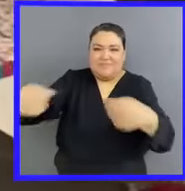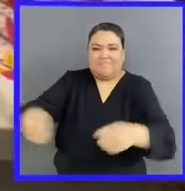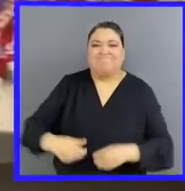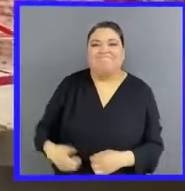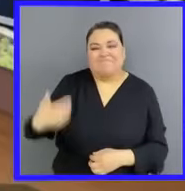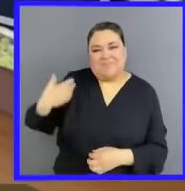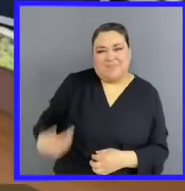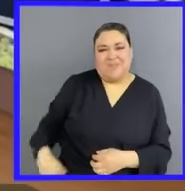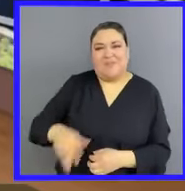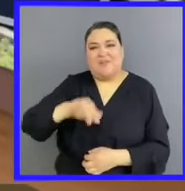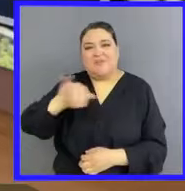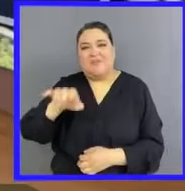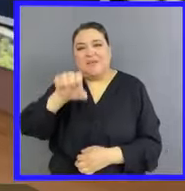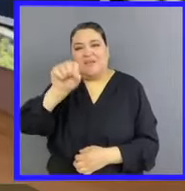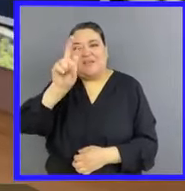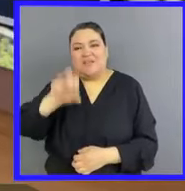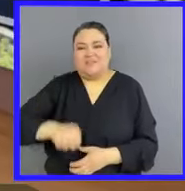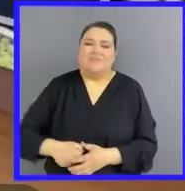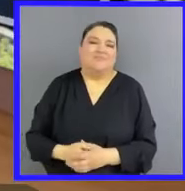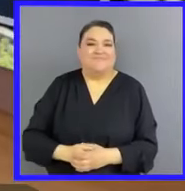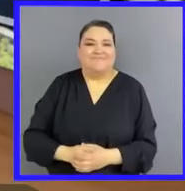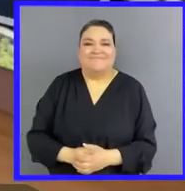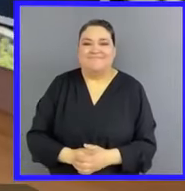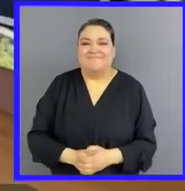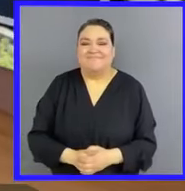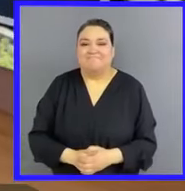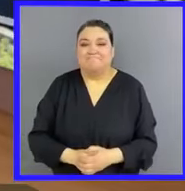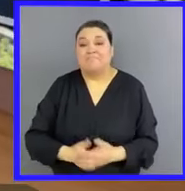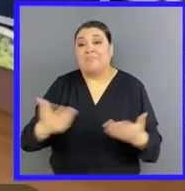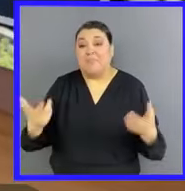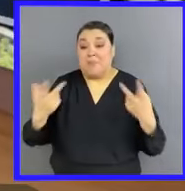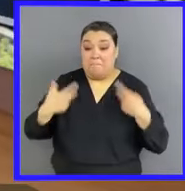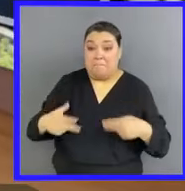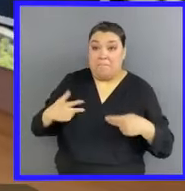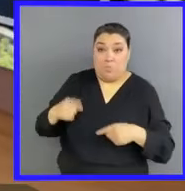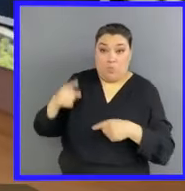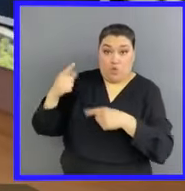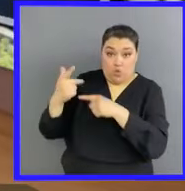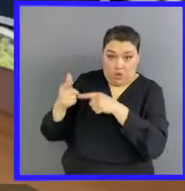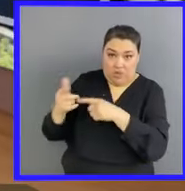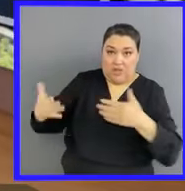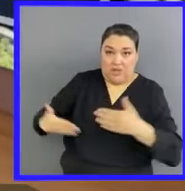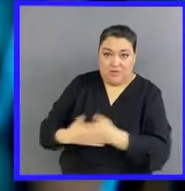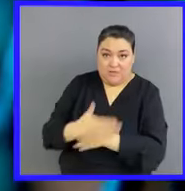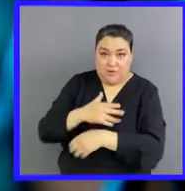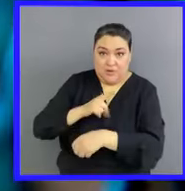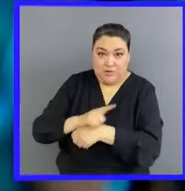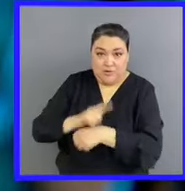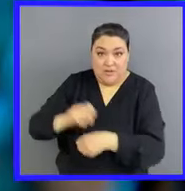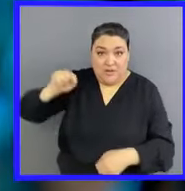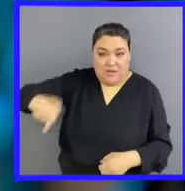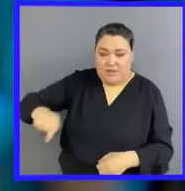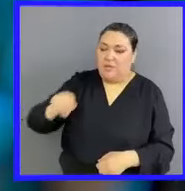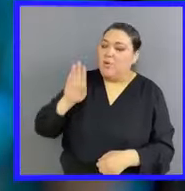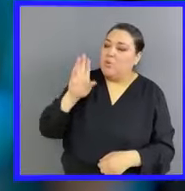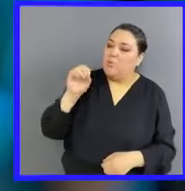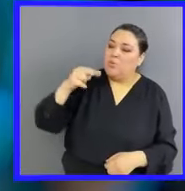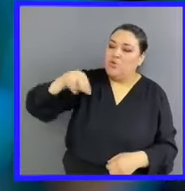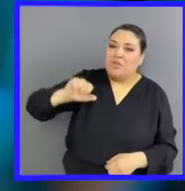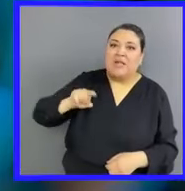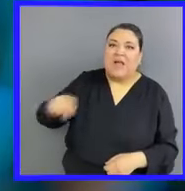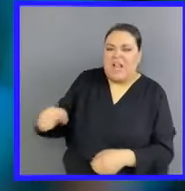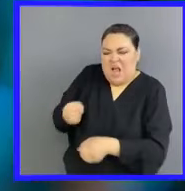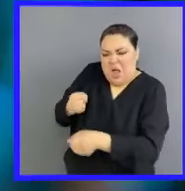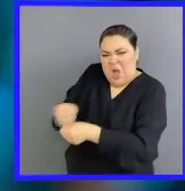Daza. Y el ciudadano hondureño Osman Iván Rubio Bonilla fue víctima de tortura,